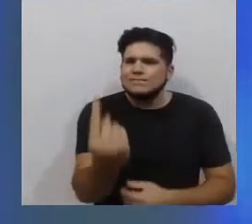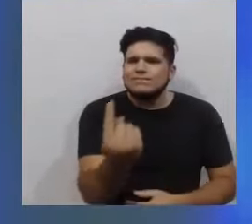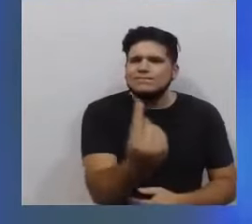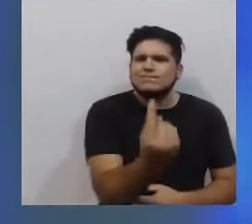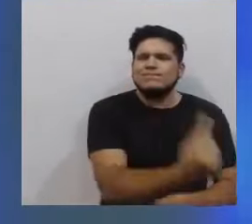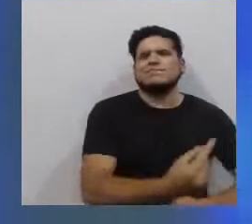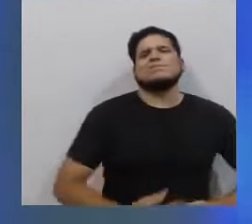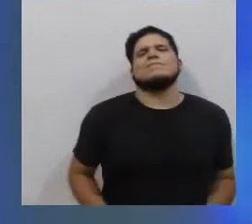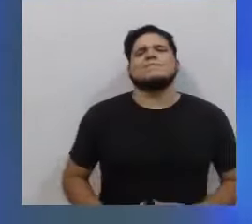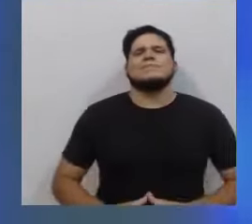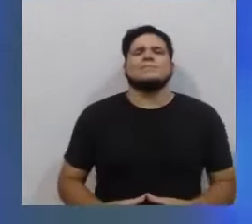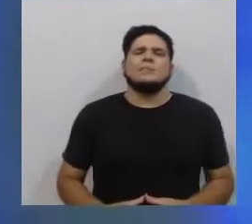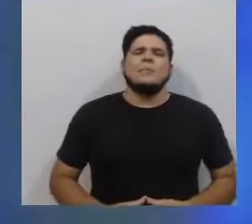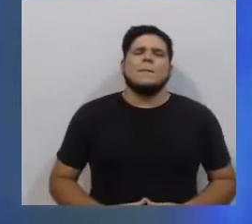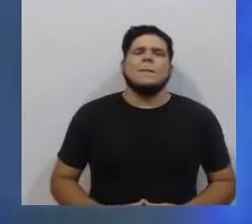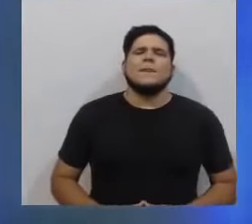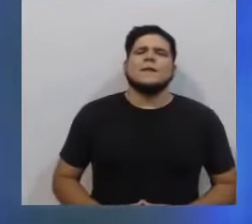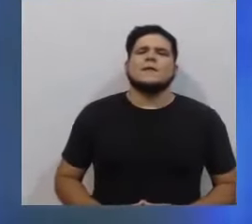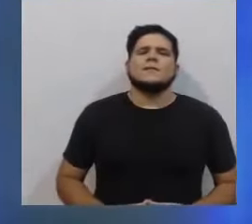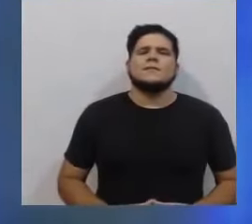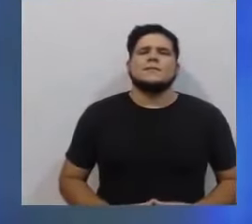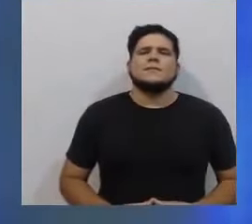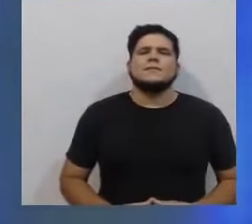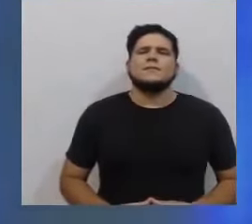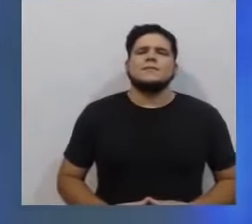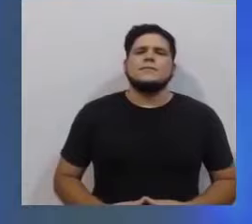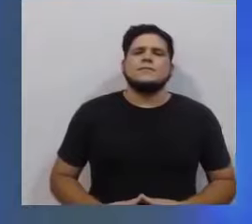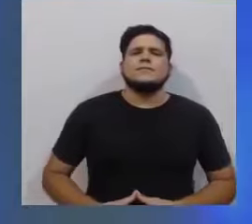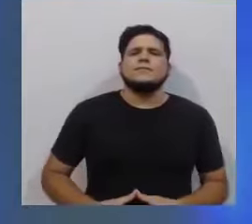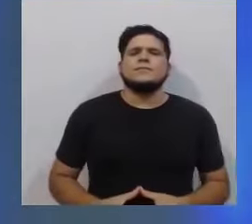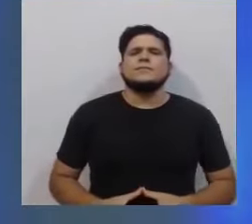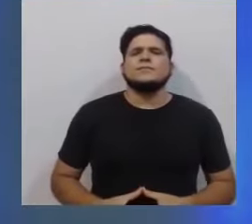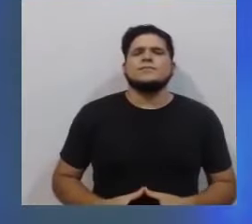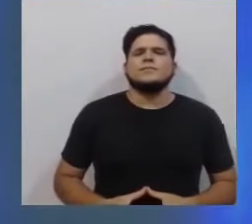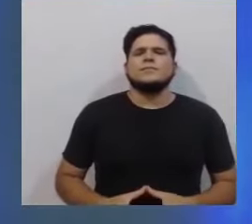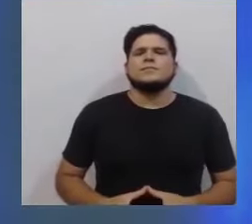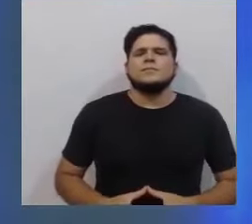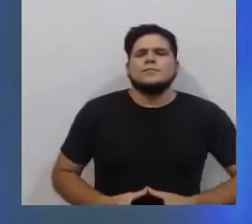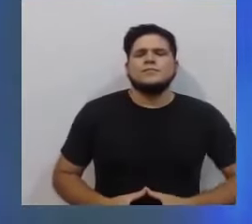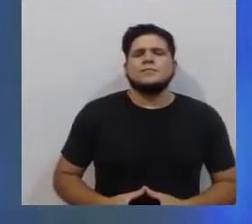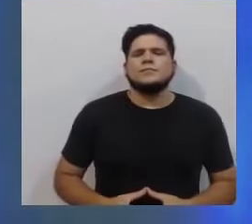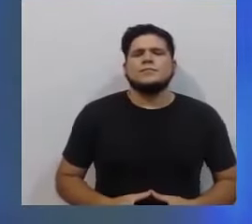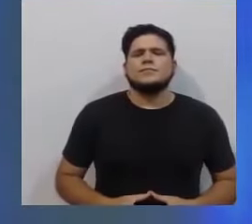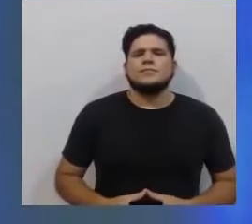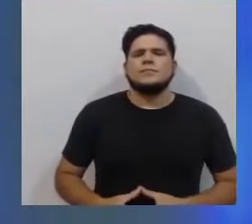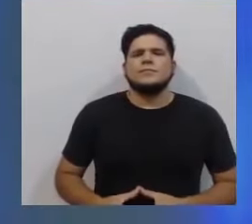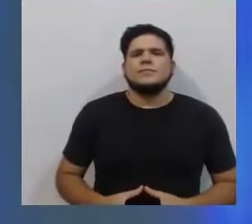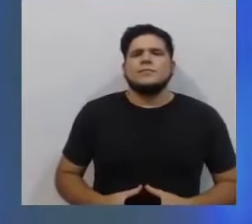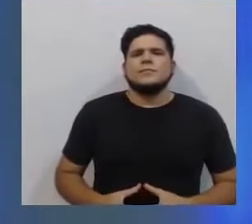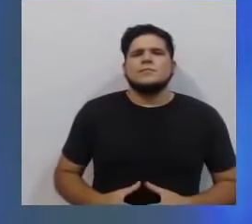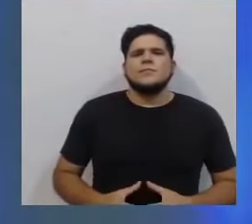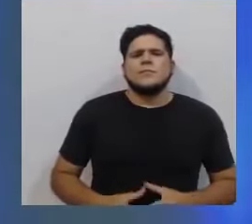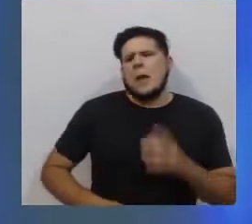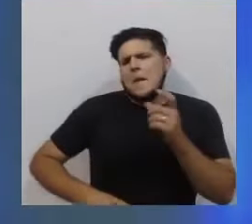es lindo verde decíselo es lindo verde los que nos siguen por las redes también les bendecimos los que nos siguen por la